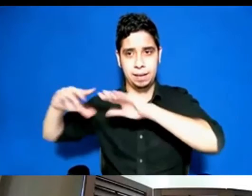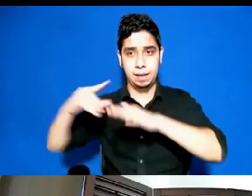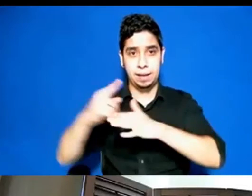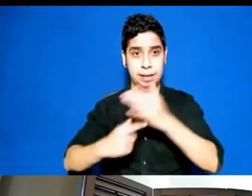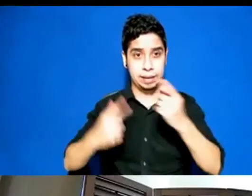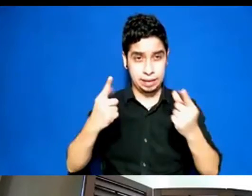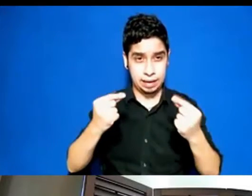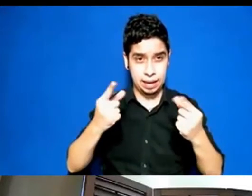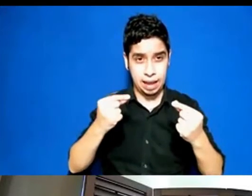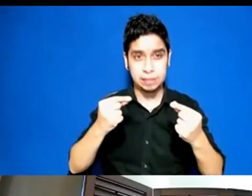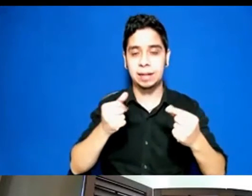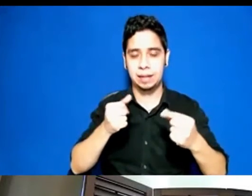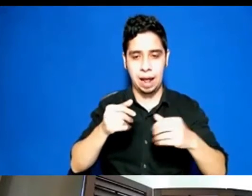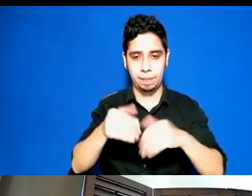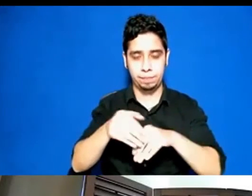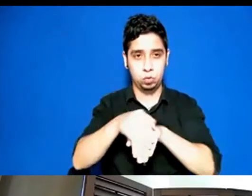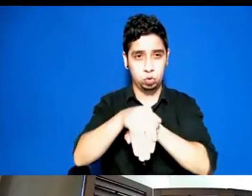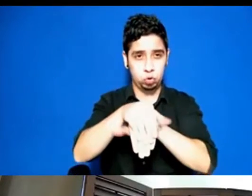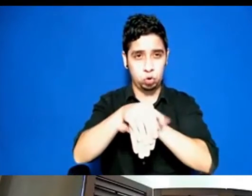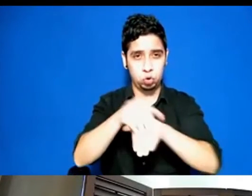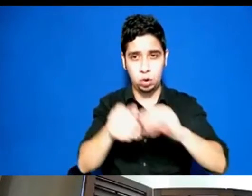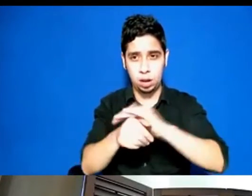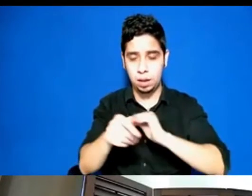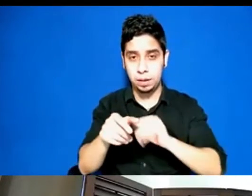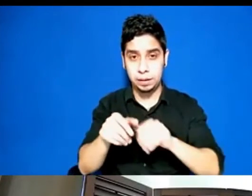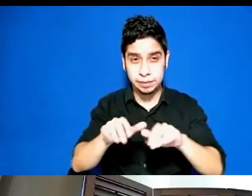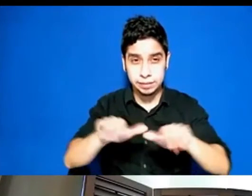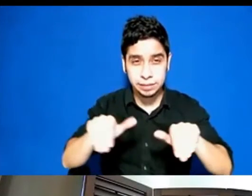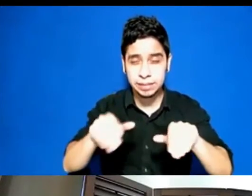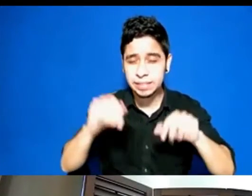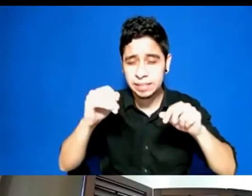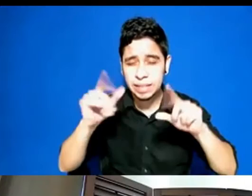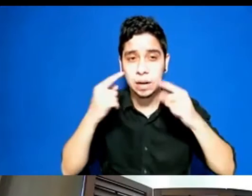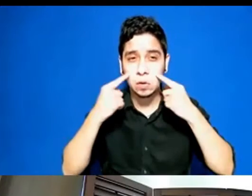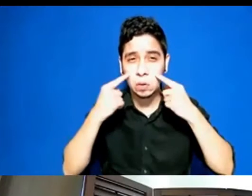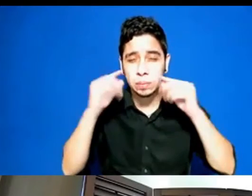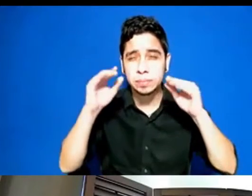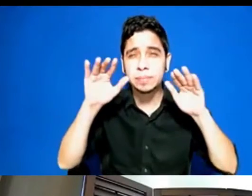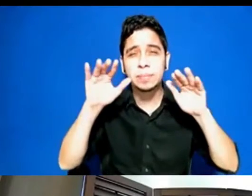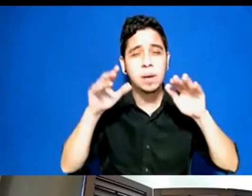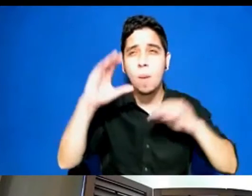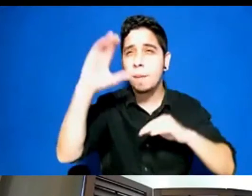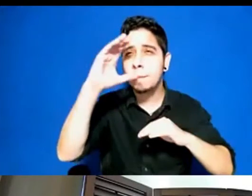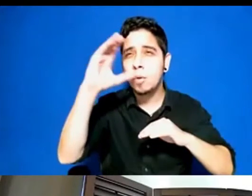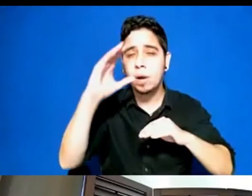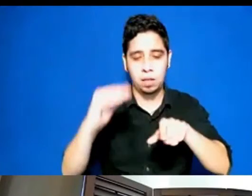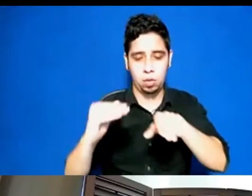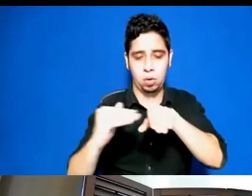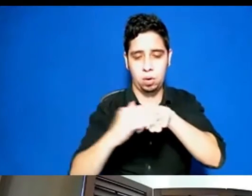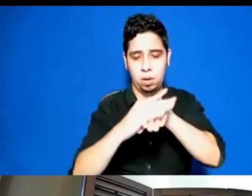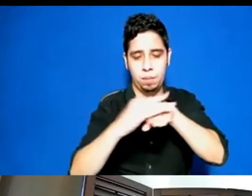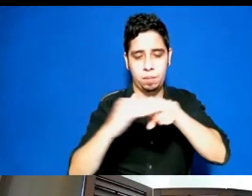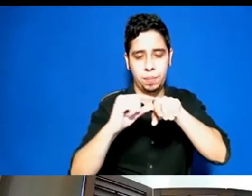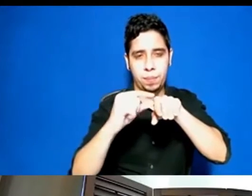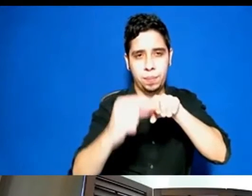ellas emergen, ¿verdad? Una sale, ¿y qué es lo que ella está buscando? La espuma blanca en la orilla del mar y el sonido